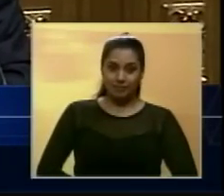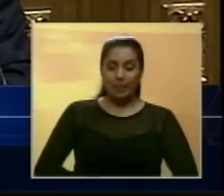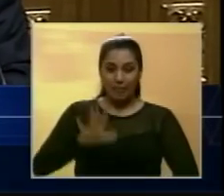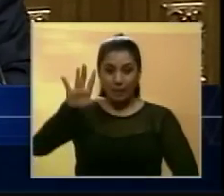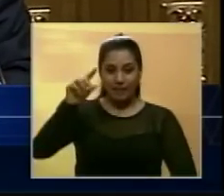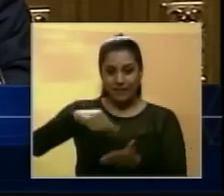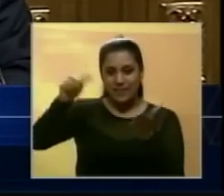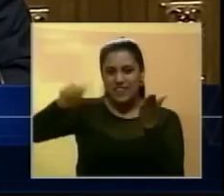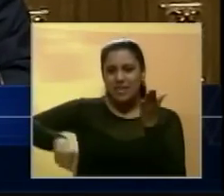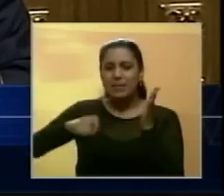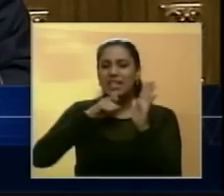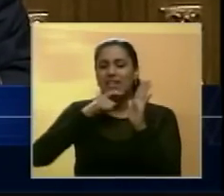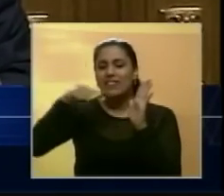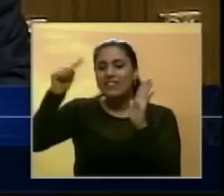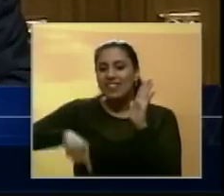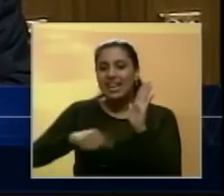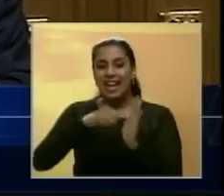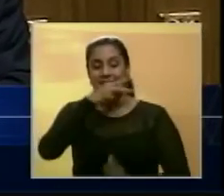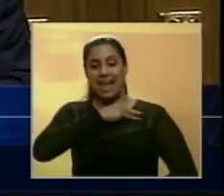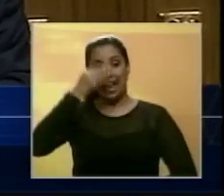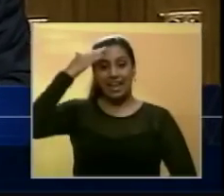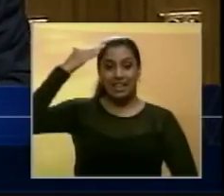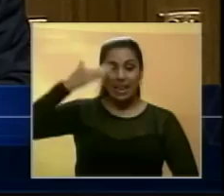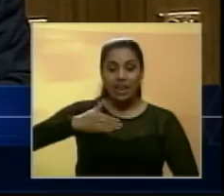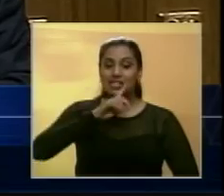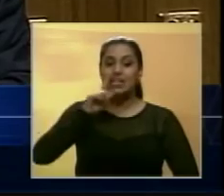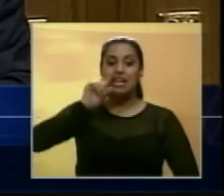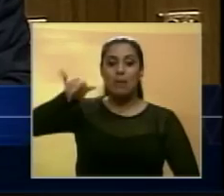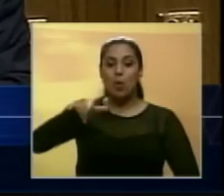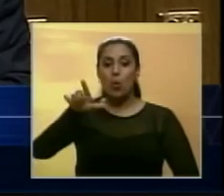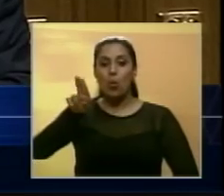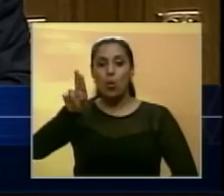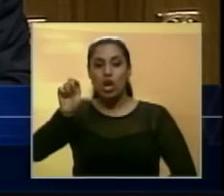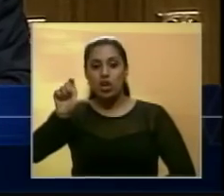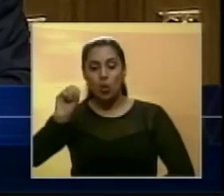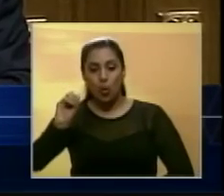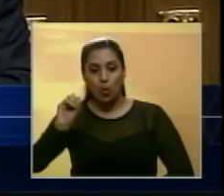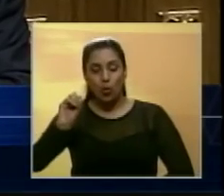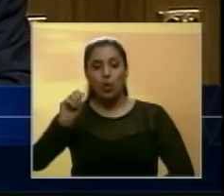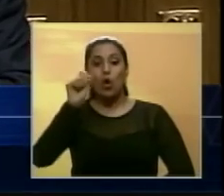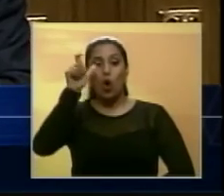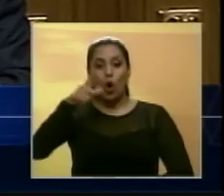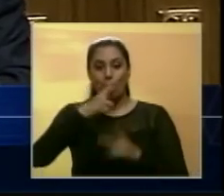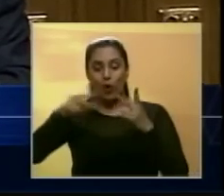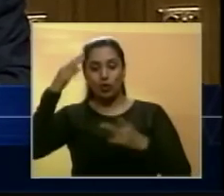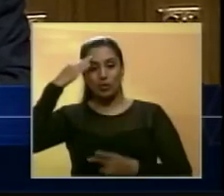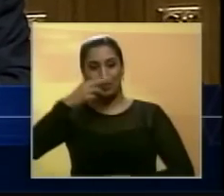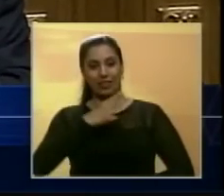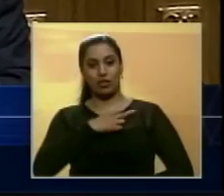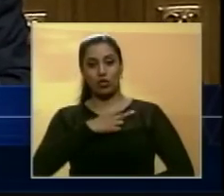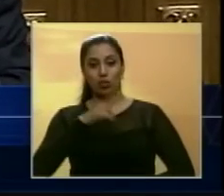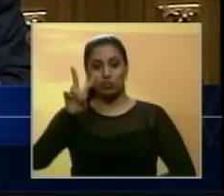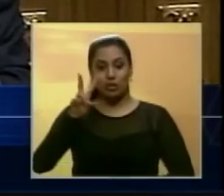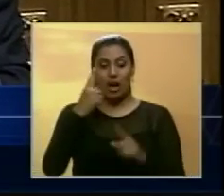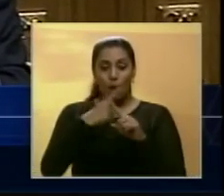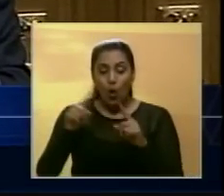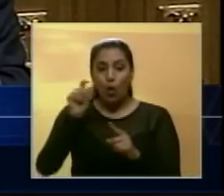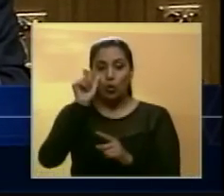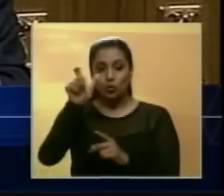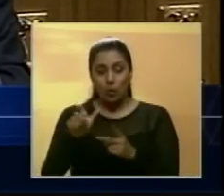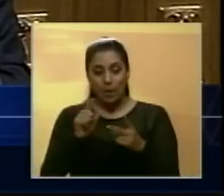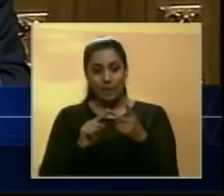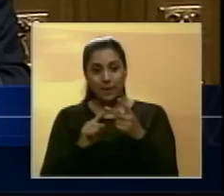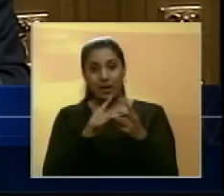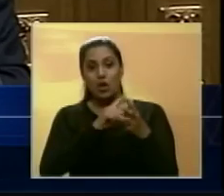la firma el general de brigada Julio César Morales Prieto, el teniente coronel José Abigail Jaspel